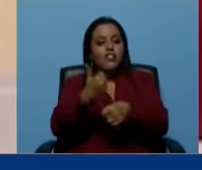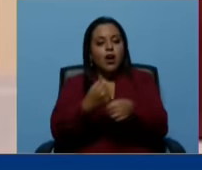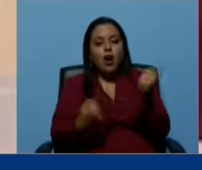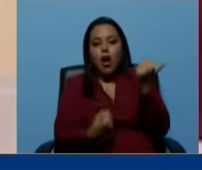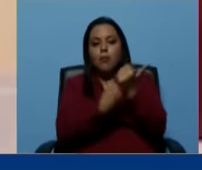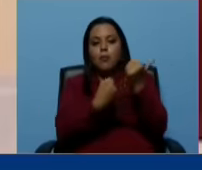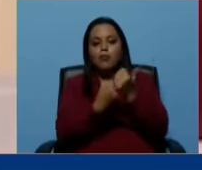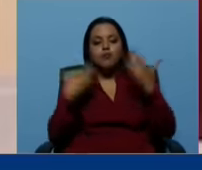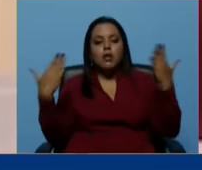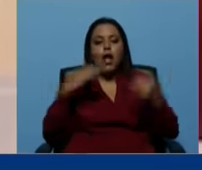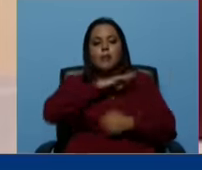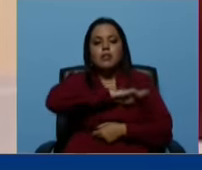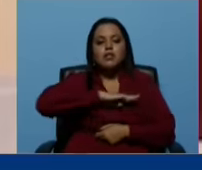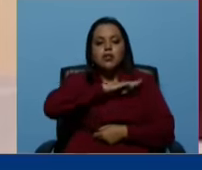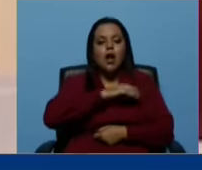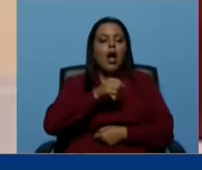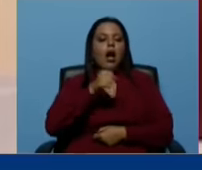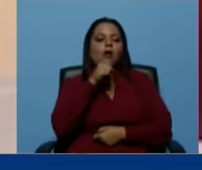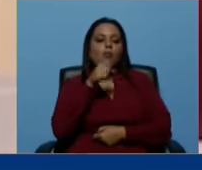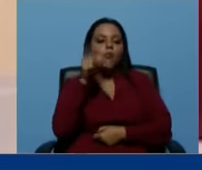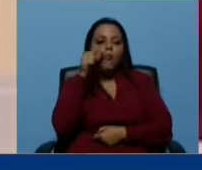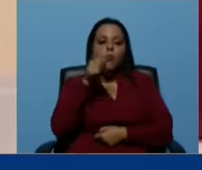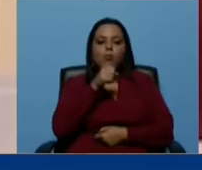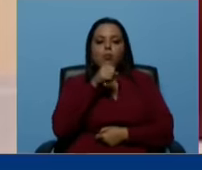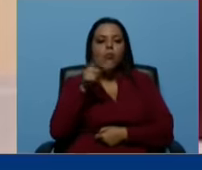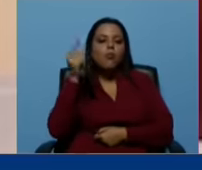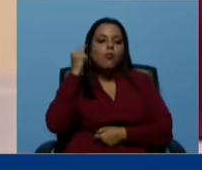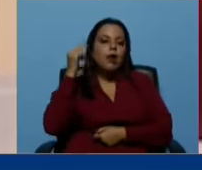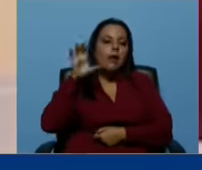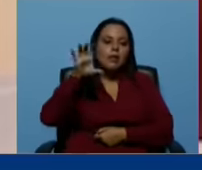de la gran misión Abuelos y Abuelas de la Patria.